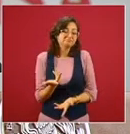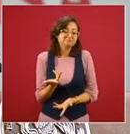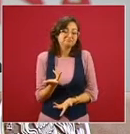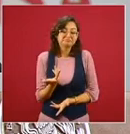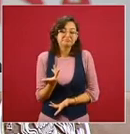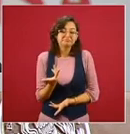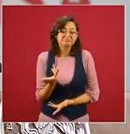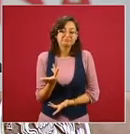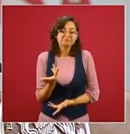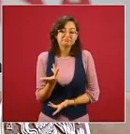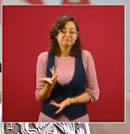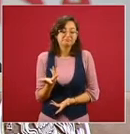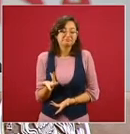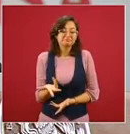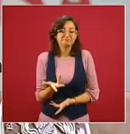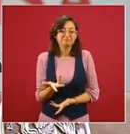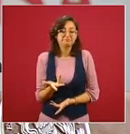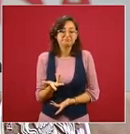Tiene que